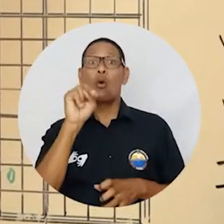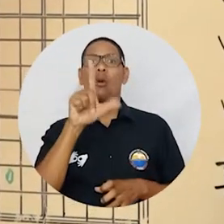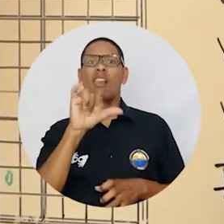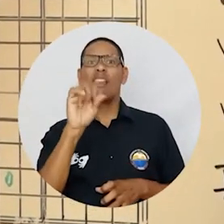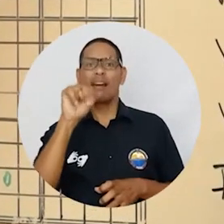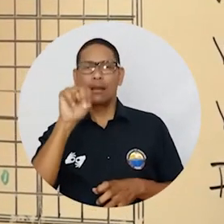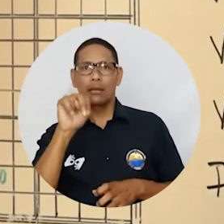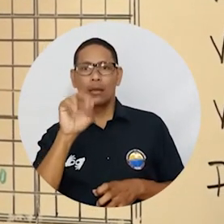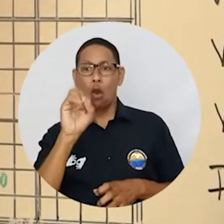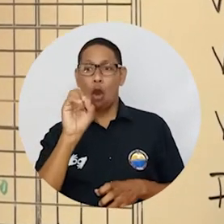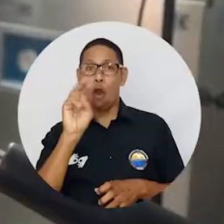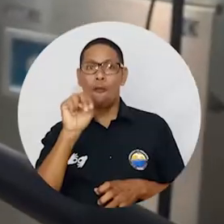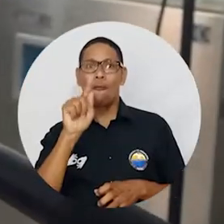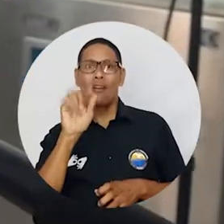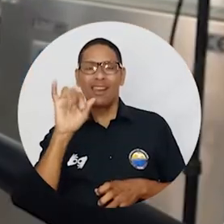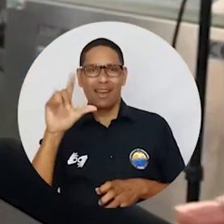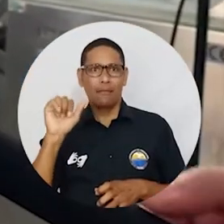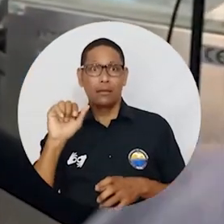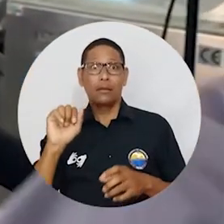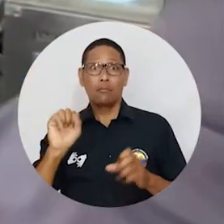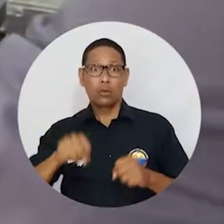sino on-life y completamente híbrido.